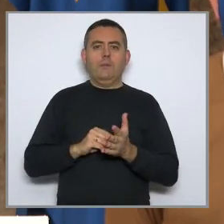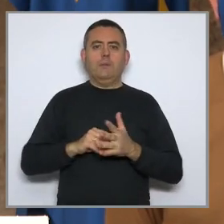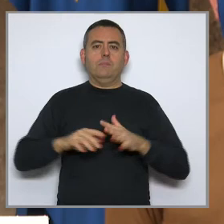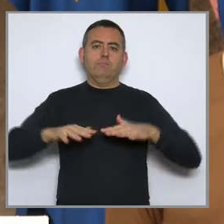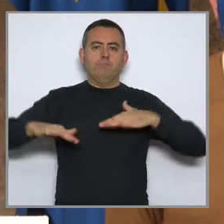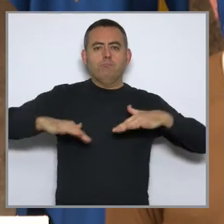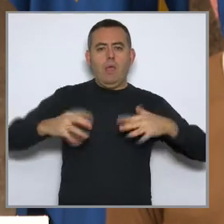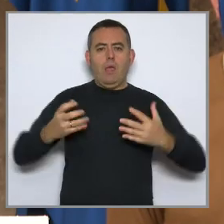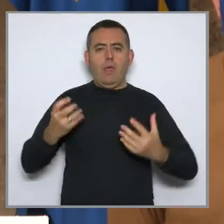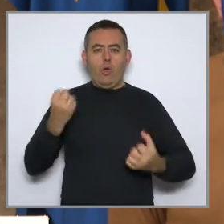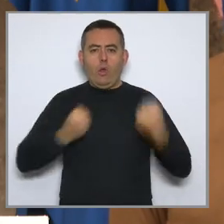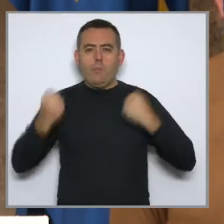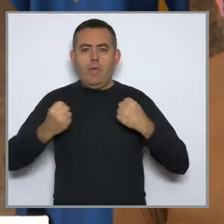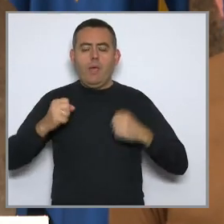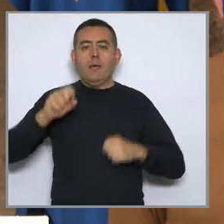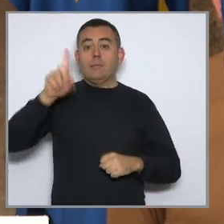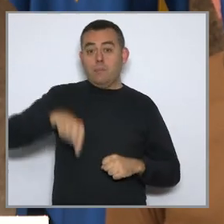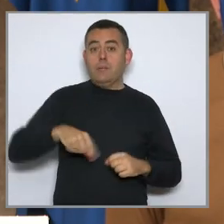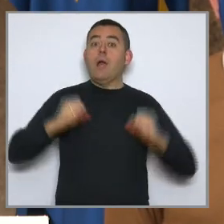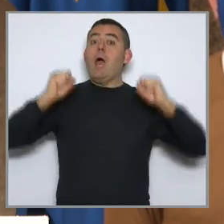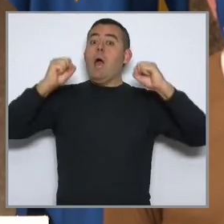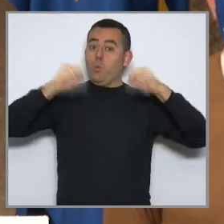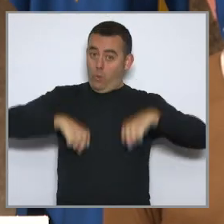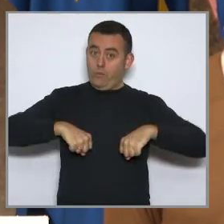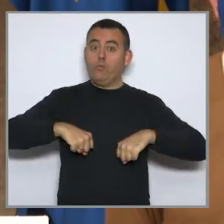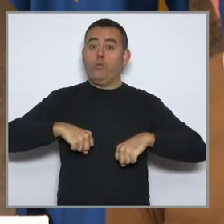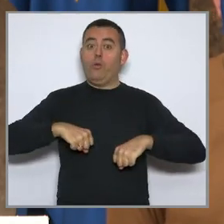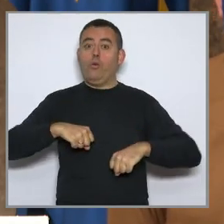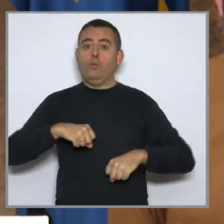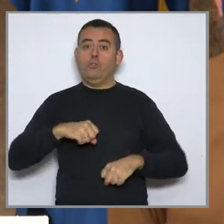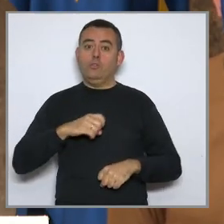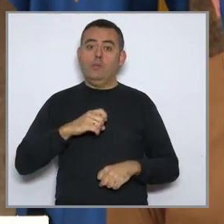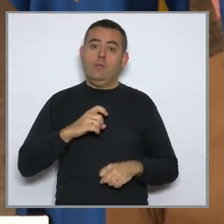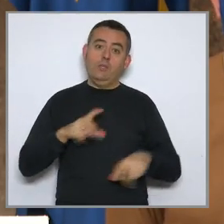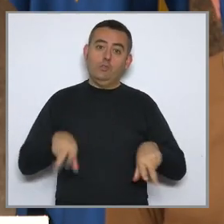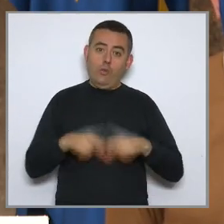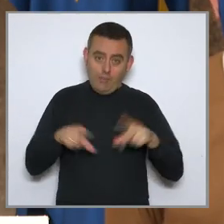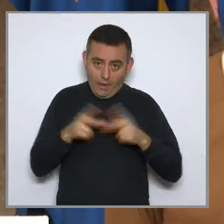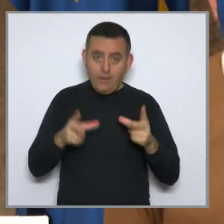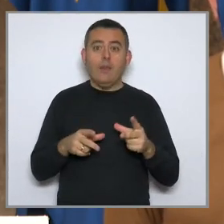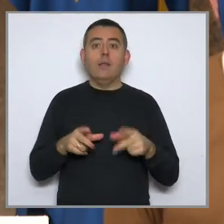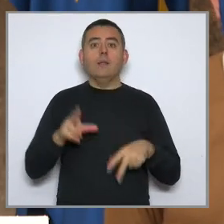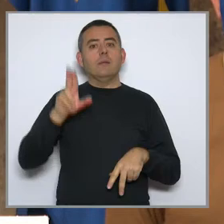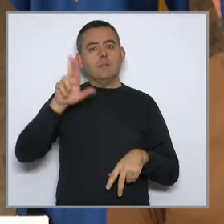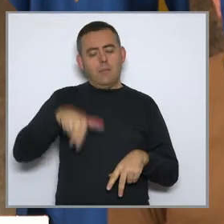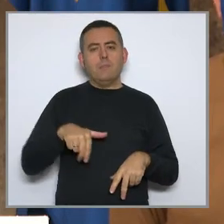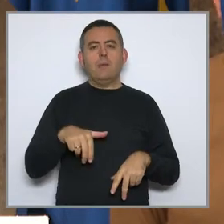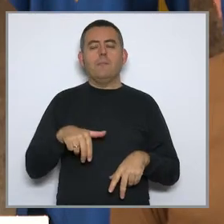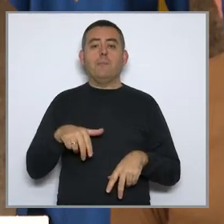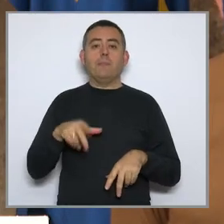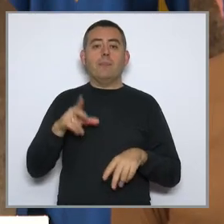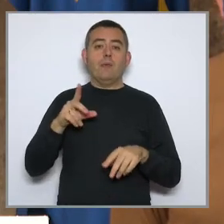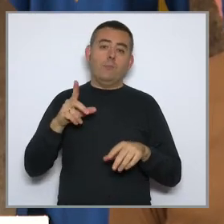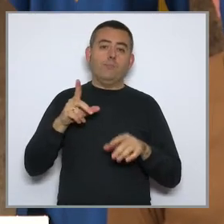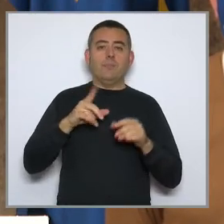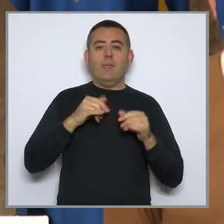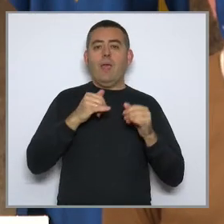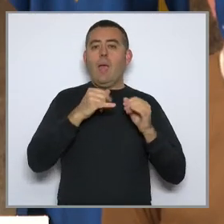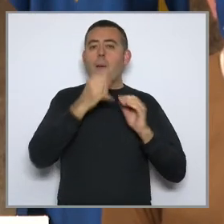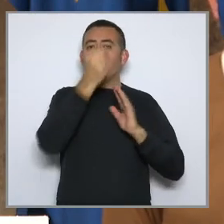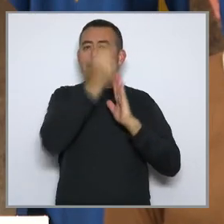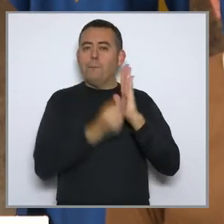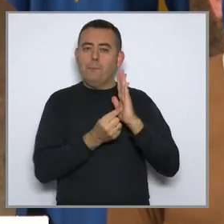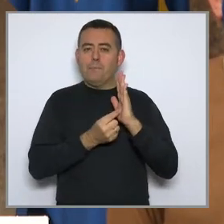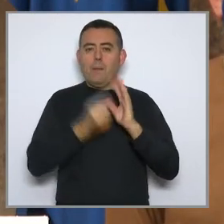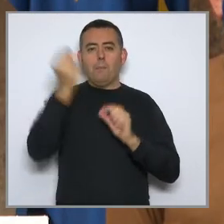implementación del acuerdo social al SEMNOS, con la ejecución del presupuesto de la Generalitat Valenciana y con